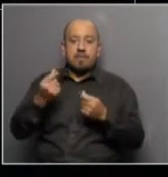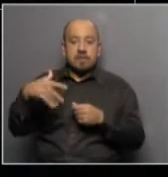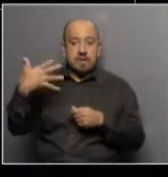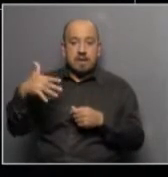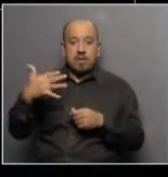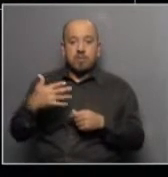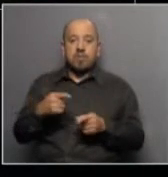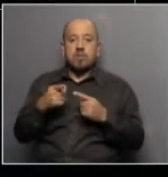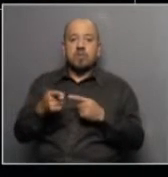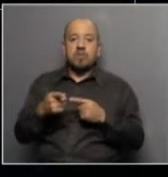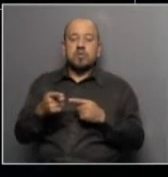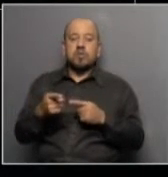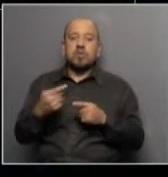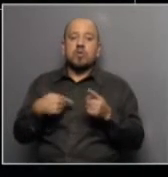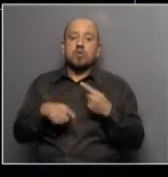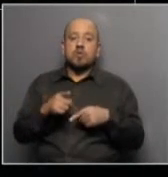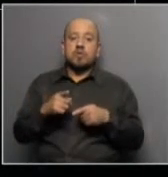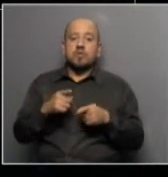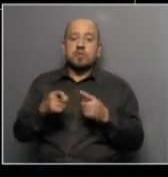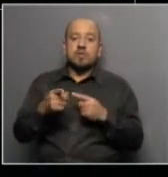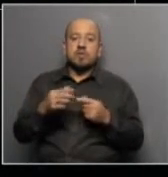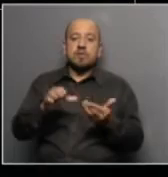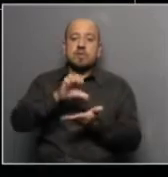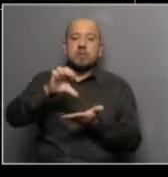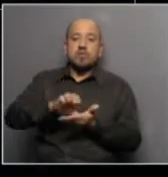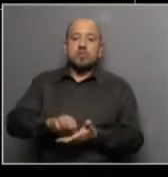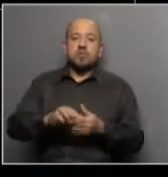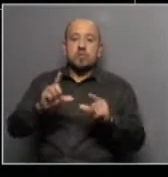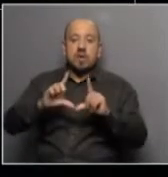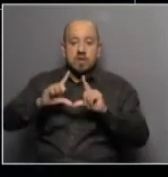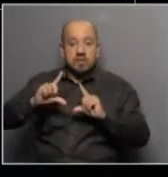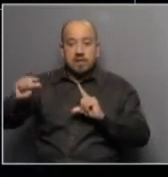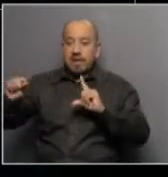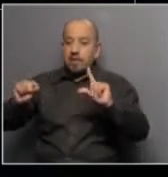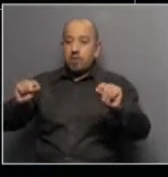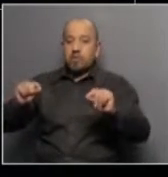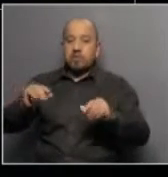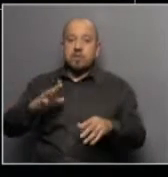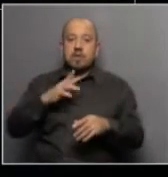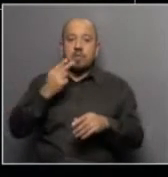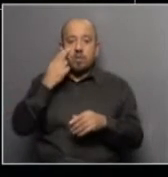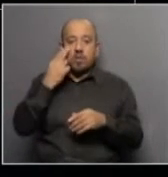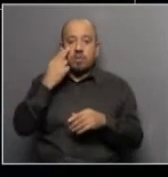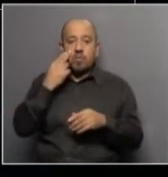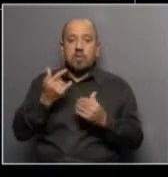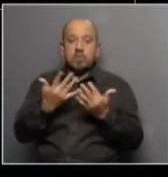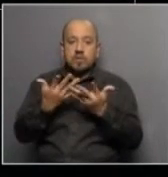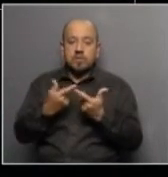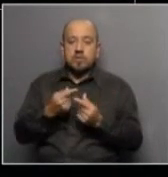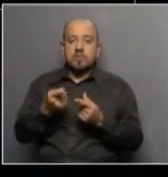manera tensiona también, como hablaban hoy, a la ciudad a crecer hacia las periferias y genera problemas en el